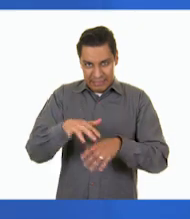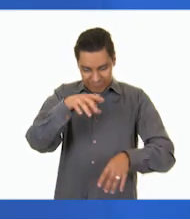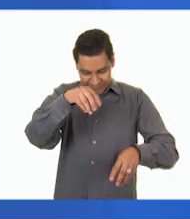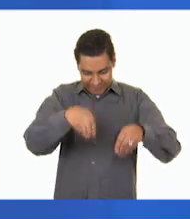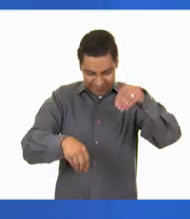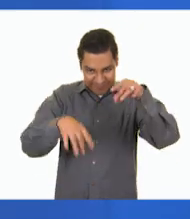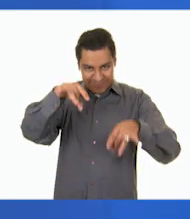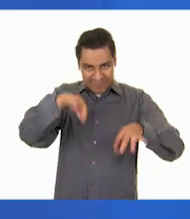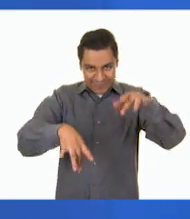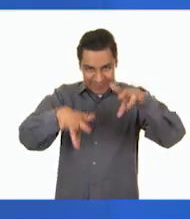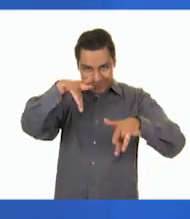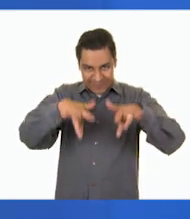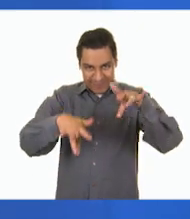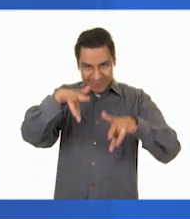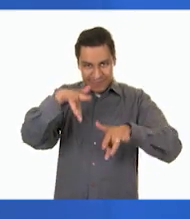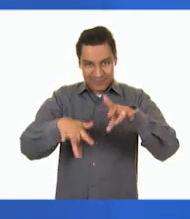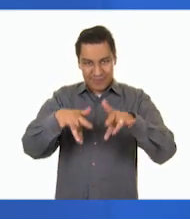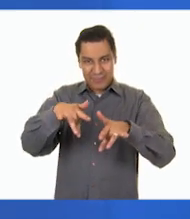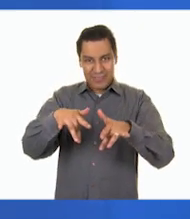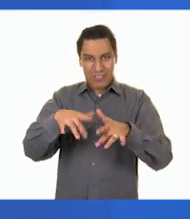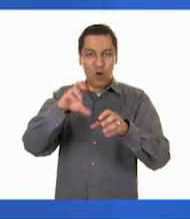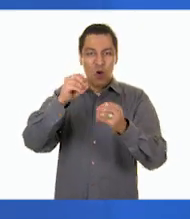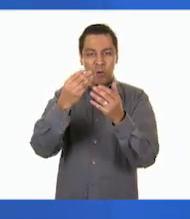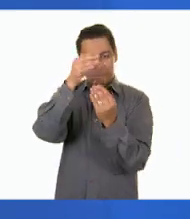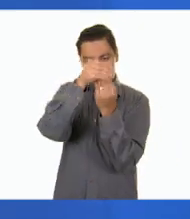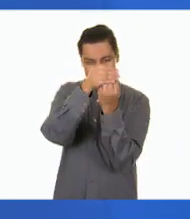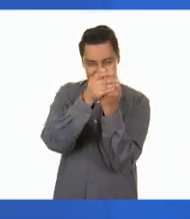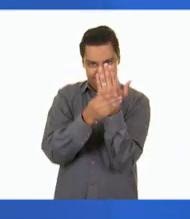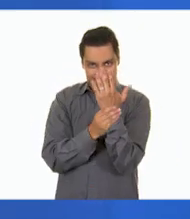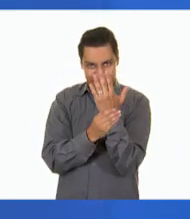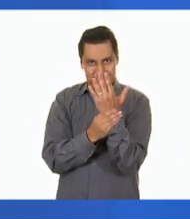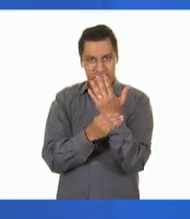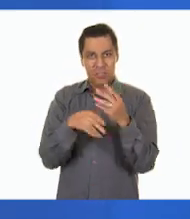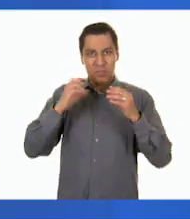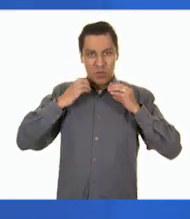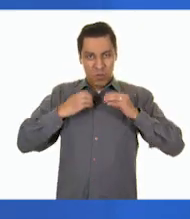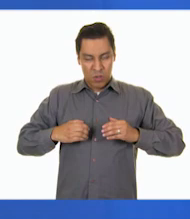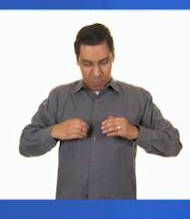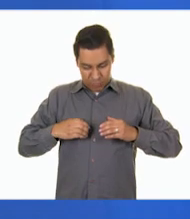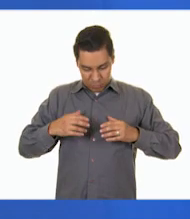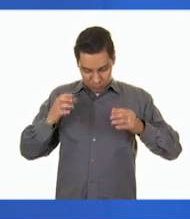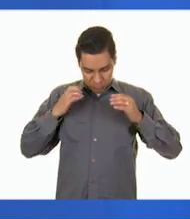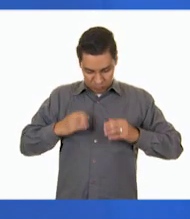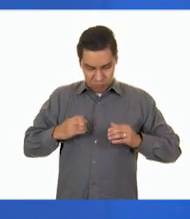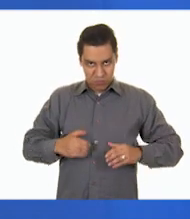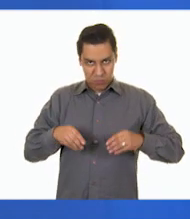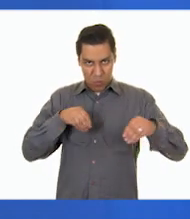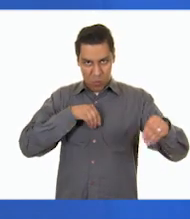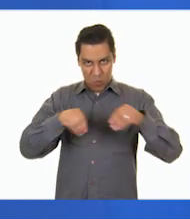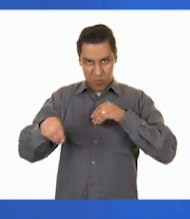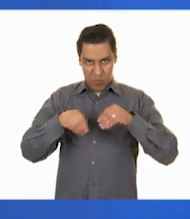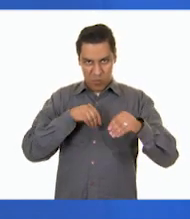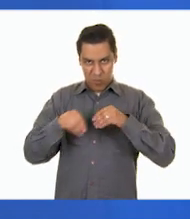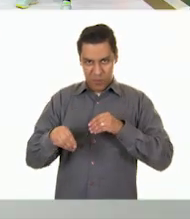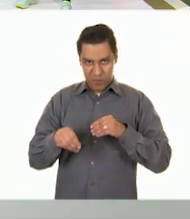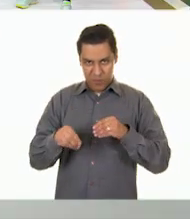pues te ayudará a descubrir nuevas posibilidades expresivas y motrices están listas y listos